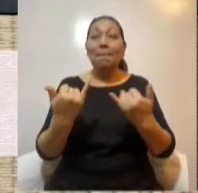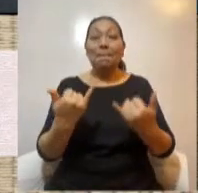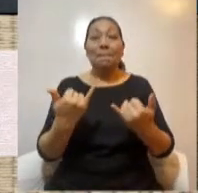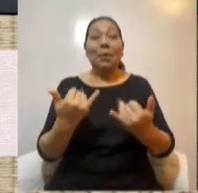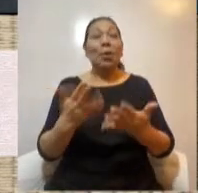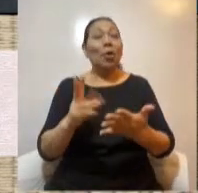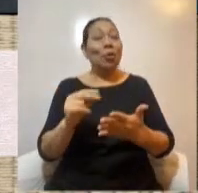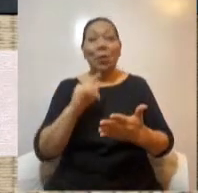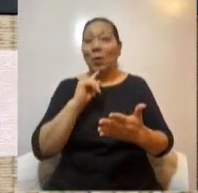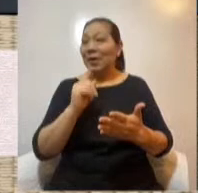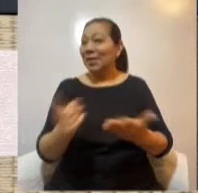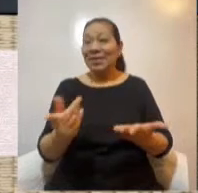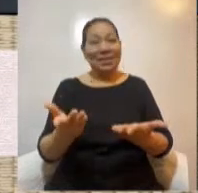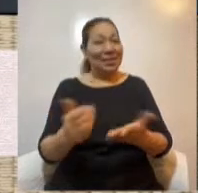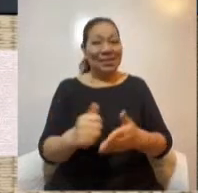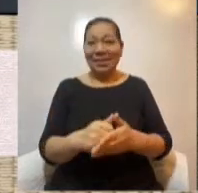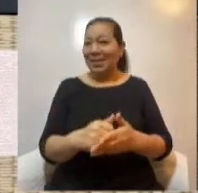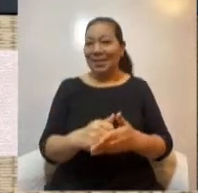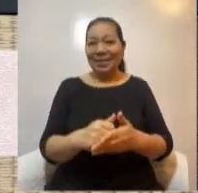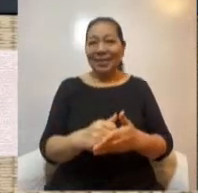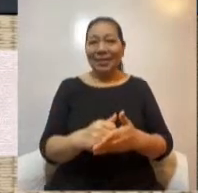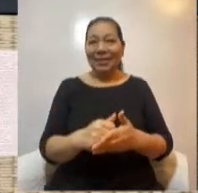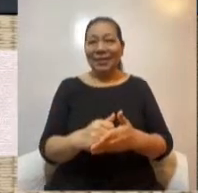hoy por hoy ya no es